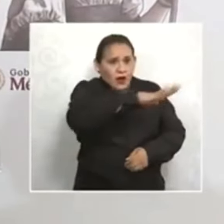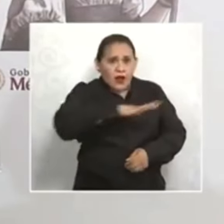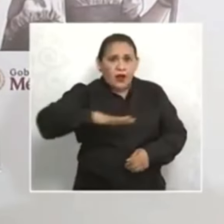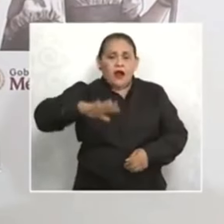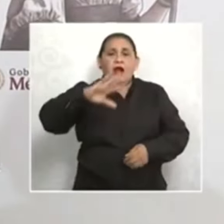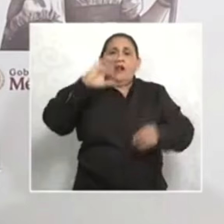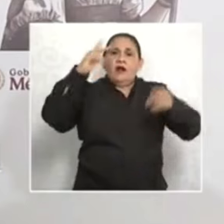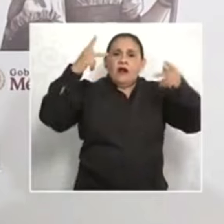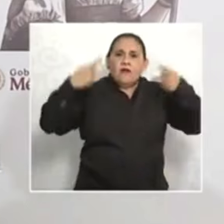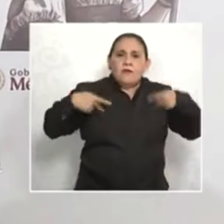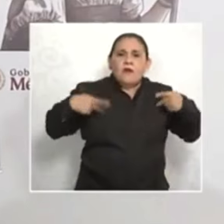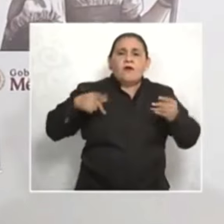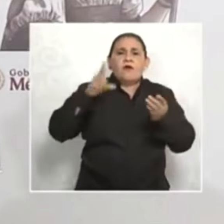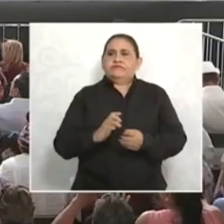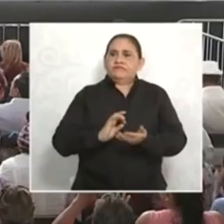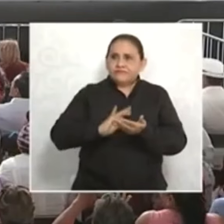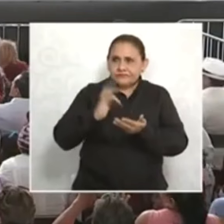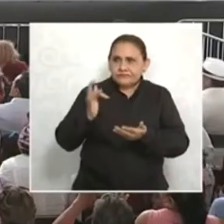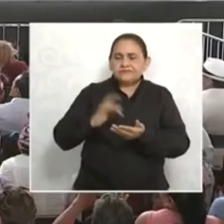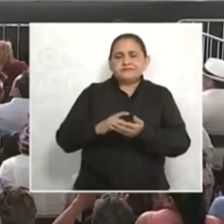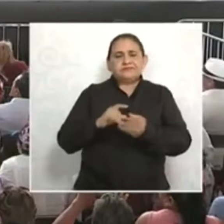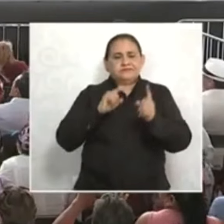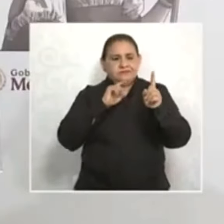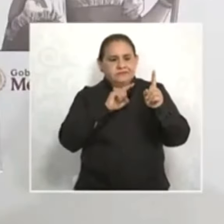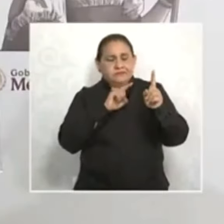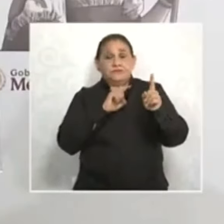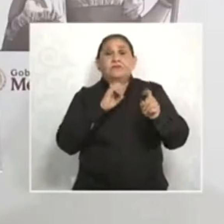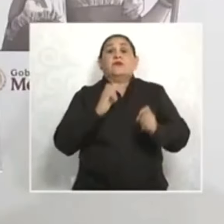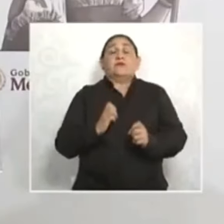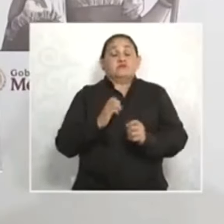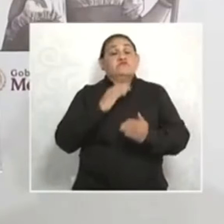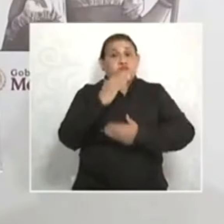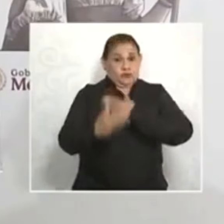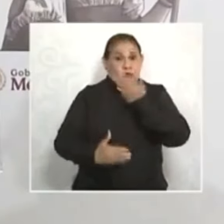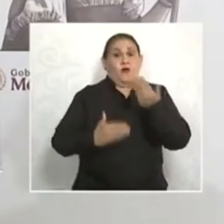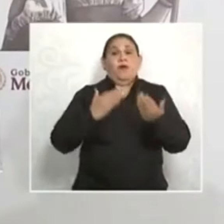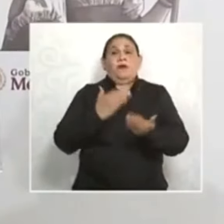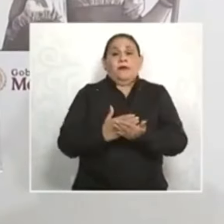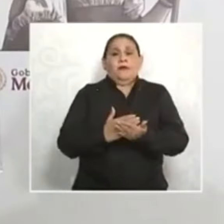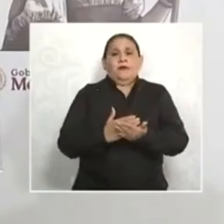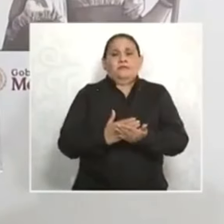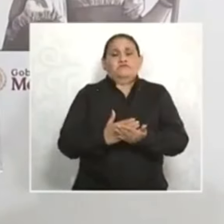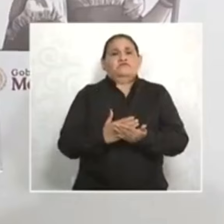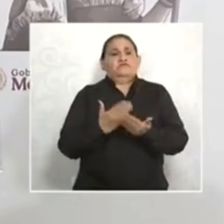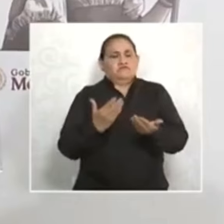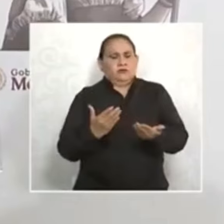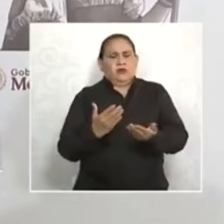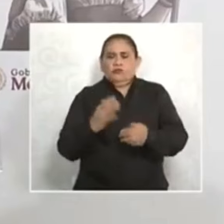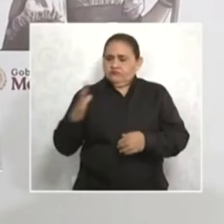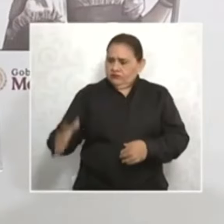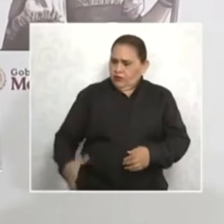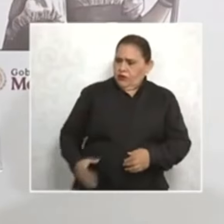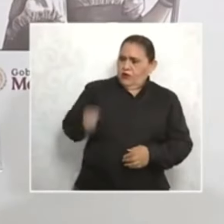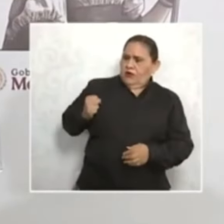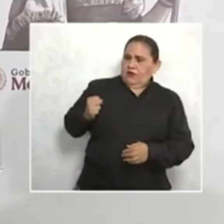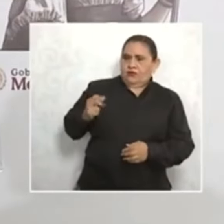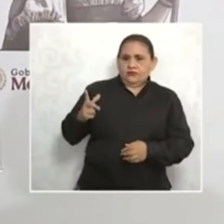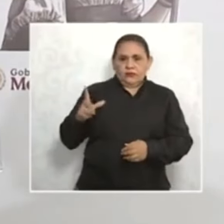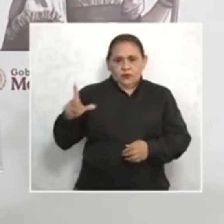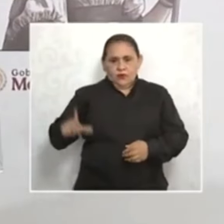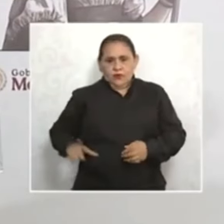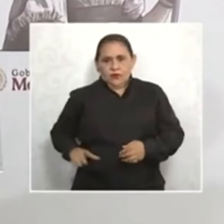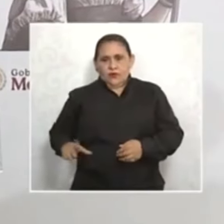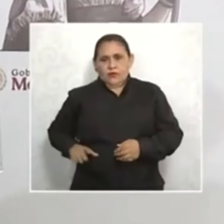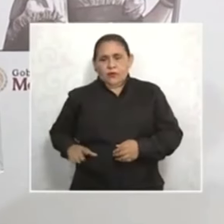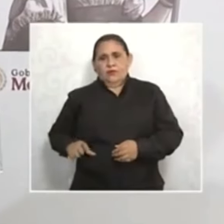con discapacidad de Yucatán. Este convenio será posible gracias al esfuerzo conjunto de los gobiernos